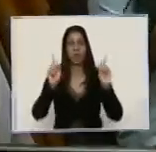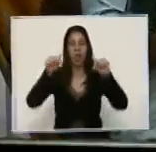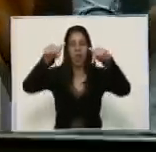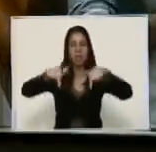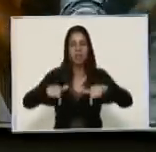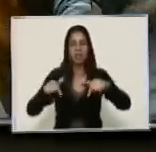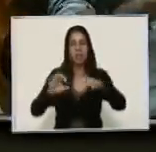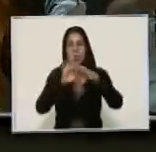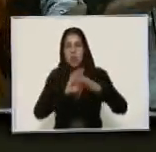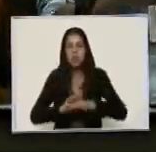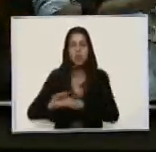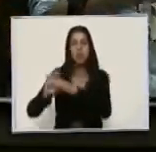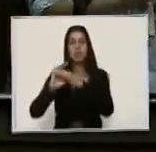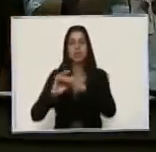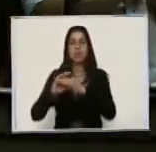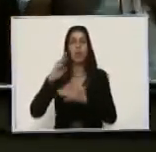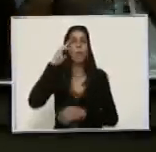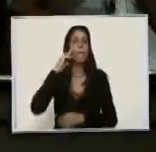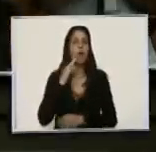Bolívar no lo señaló.